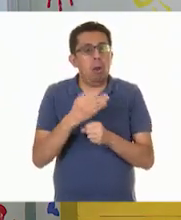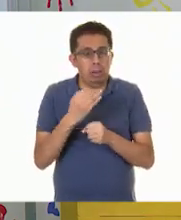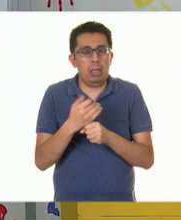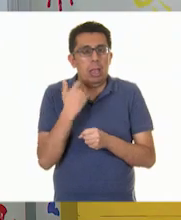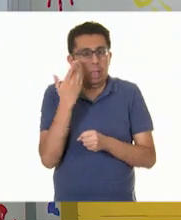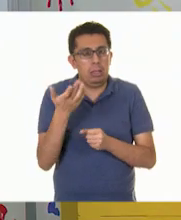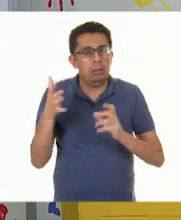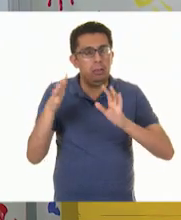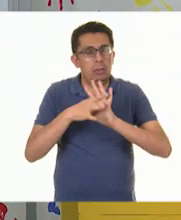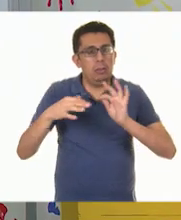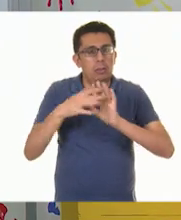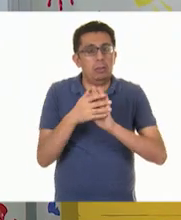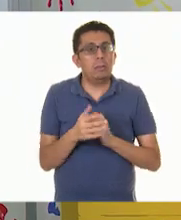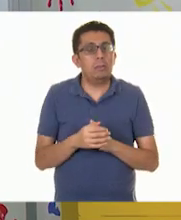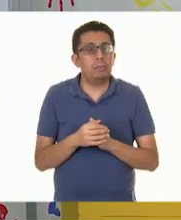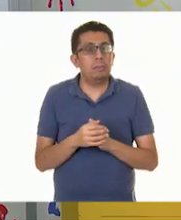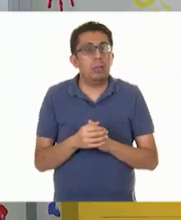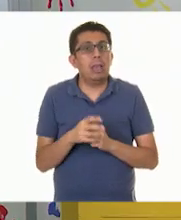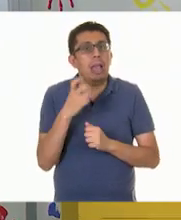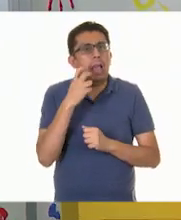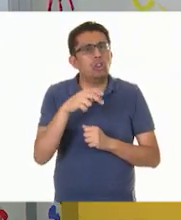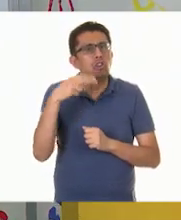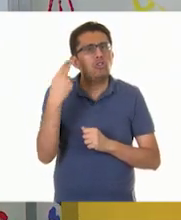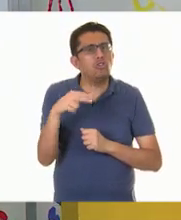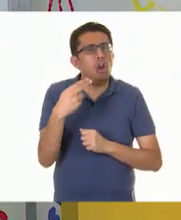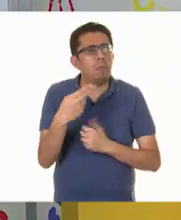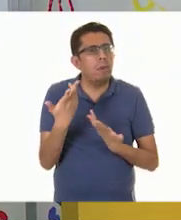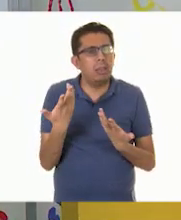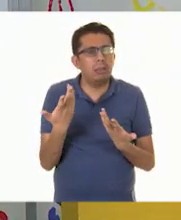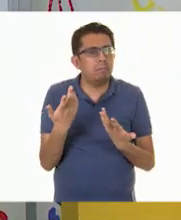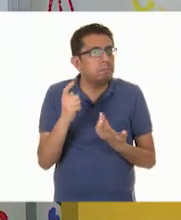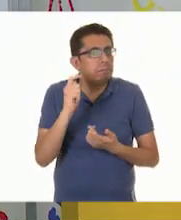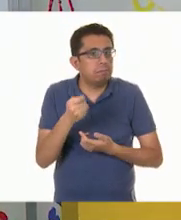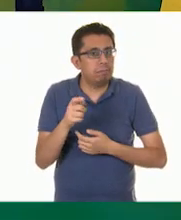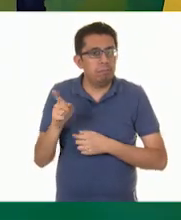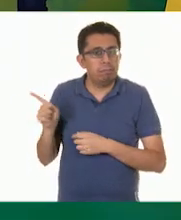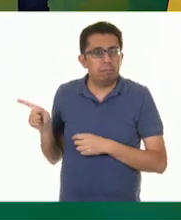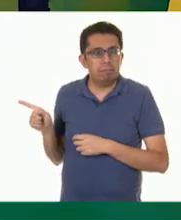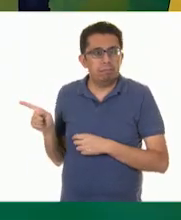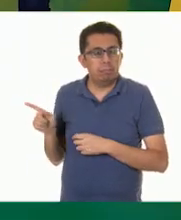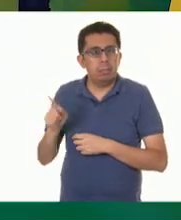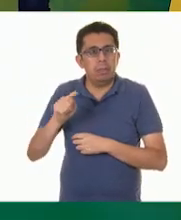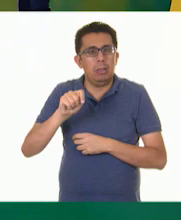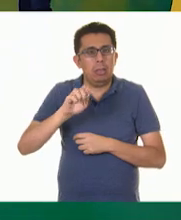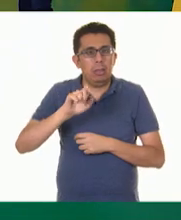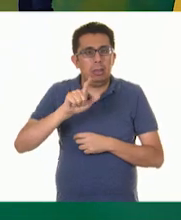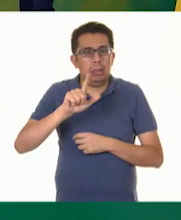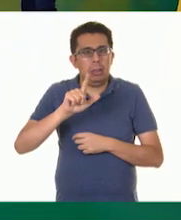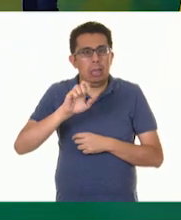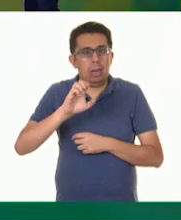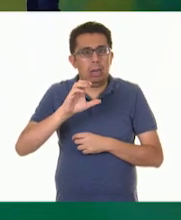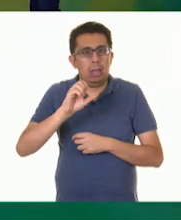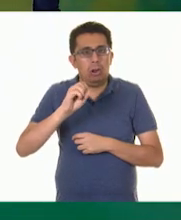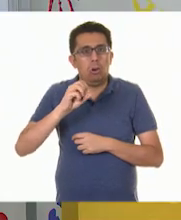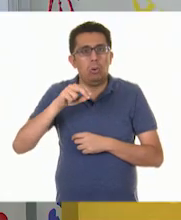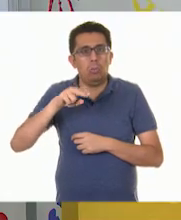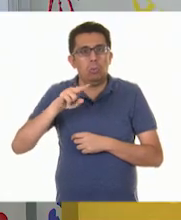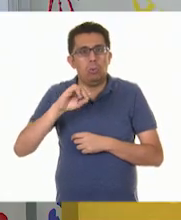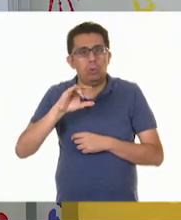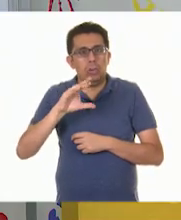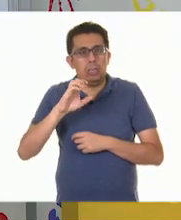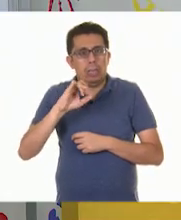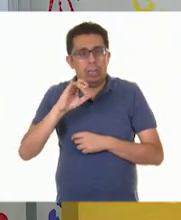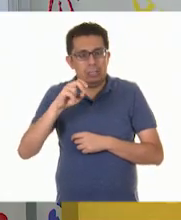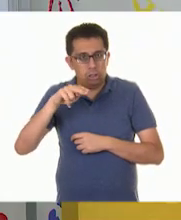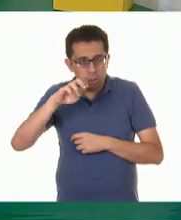también es que a todo esto se le llaman telecomunicaciones. Telecomunicaciones. ¿Me quieres acompañar a leer más